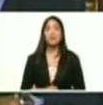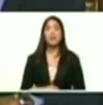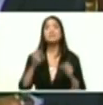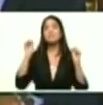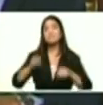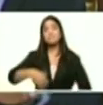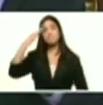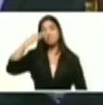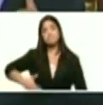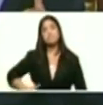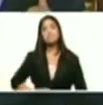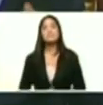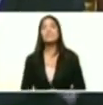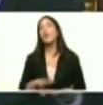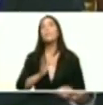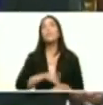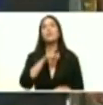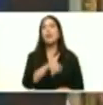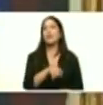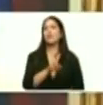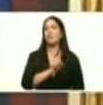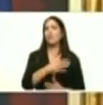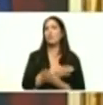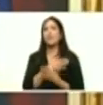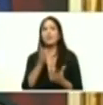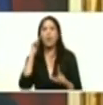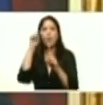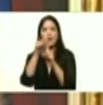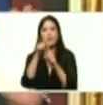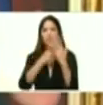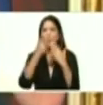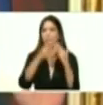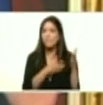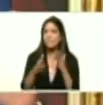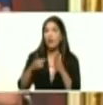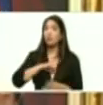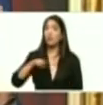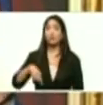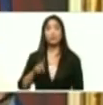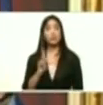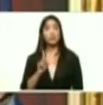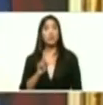yes sir. Porque ellos no se entregan en sus objetivos estratégicos. Nosotros tampoco.